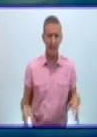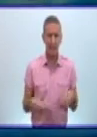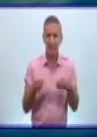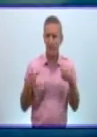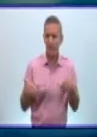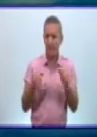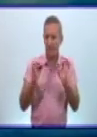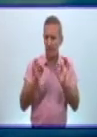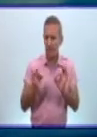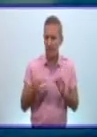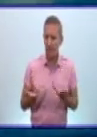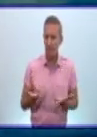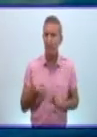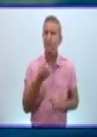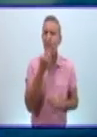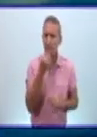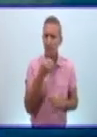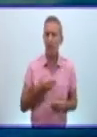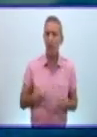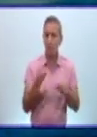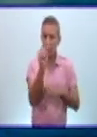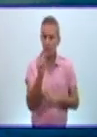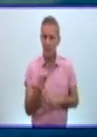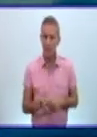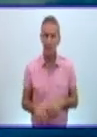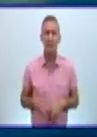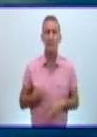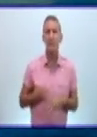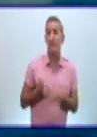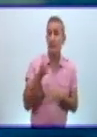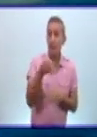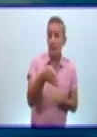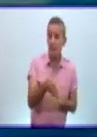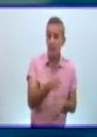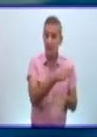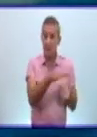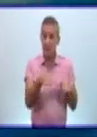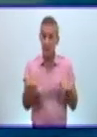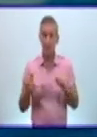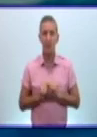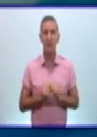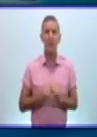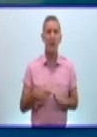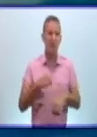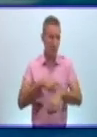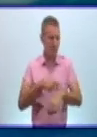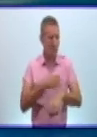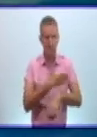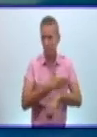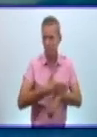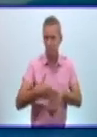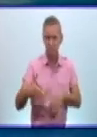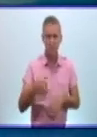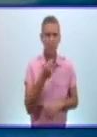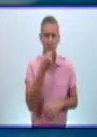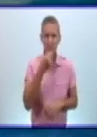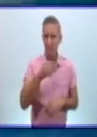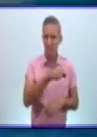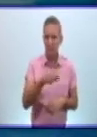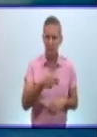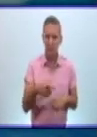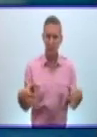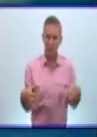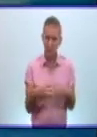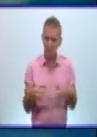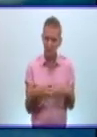Así, estas pueden correr por los ríos hasta llegar al mar. A lo largo del tiempo, las sales se han ido concentrando,